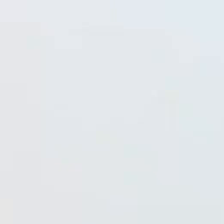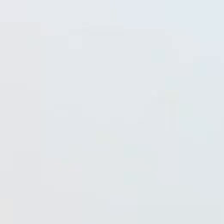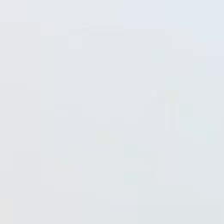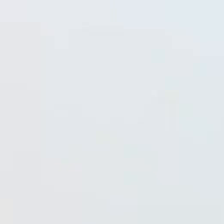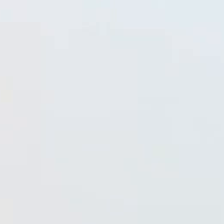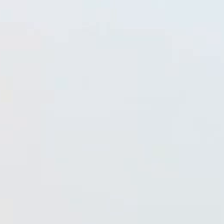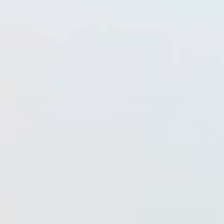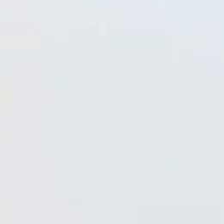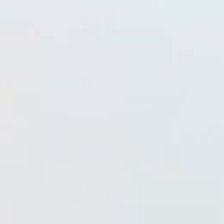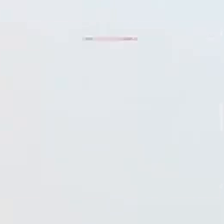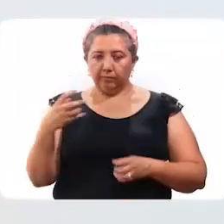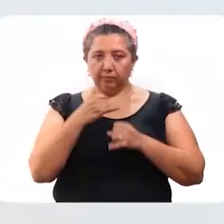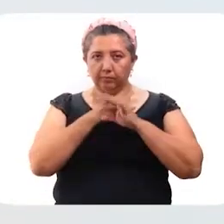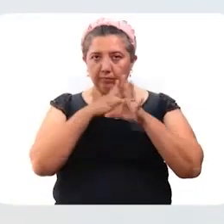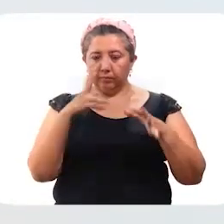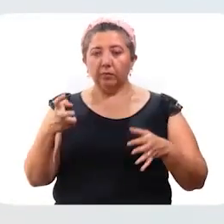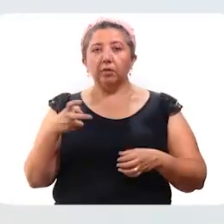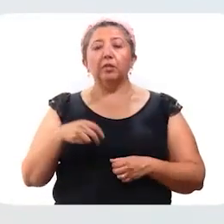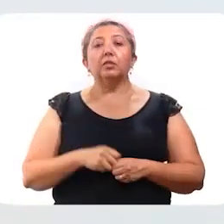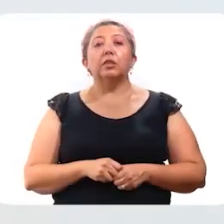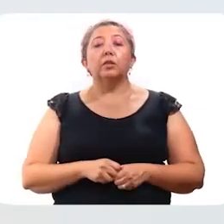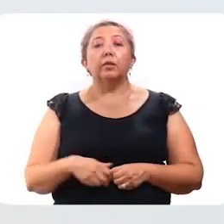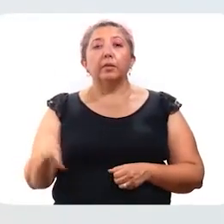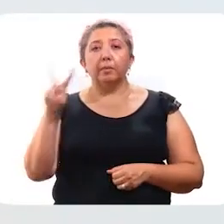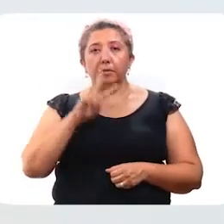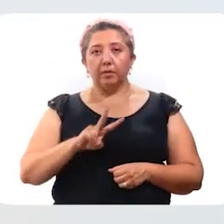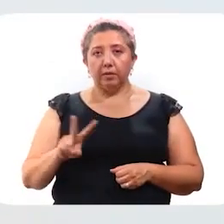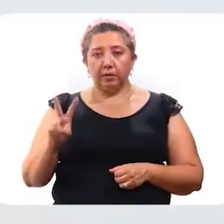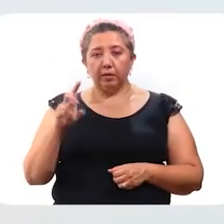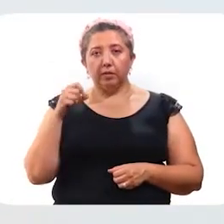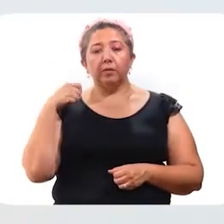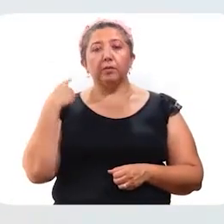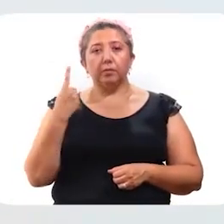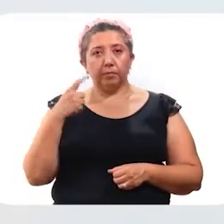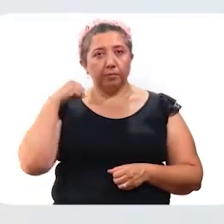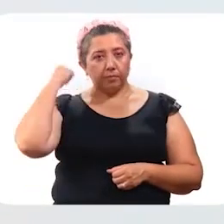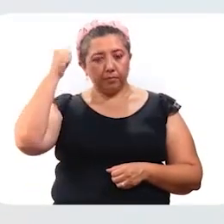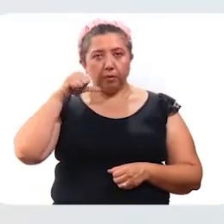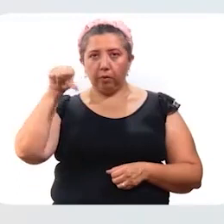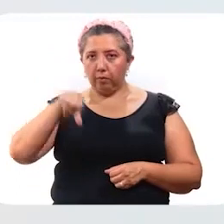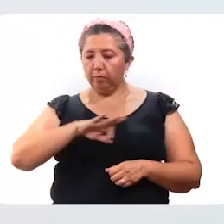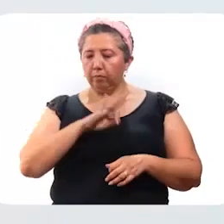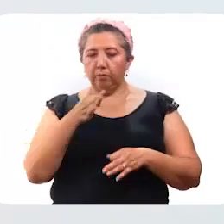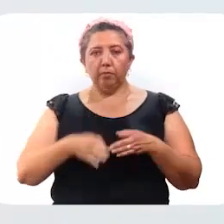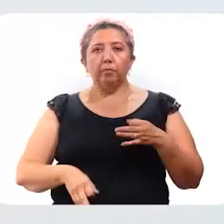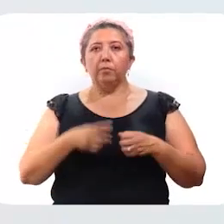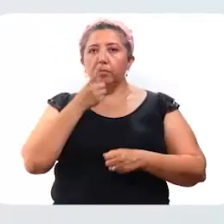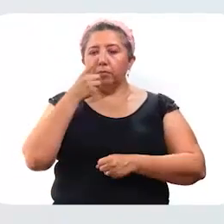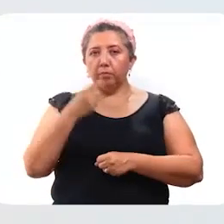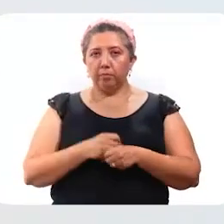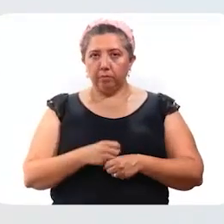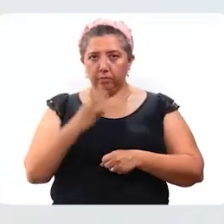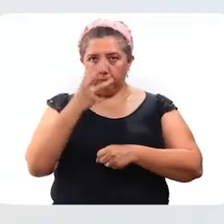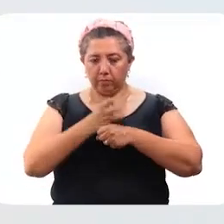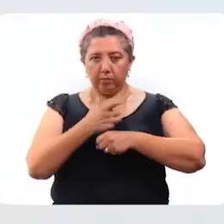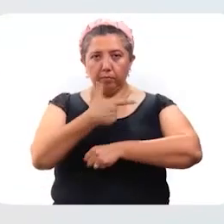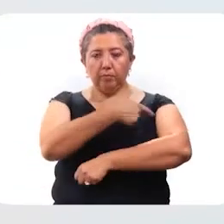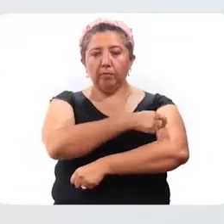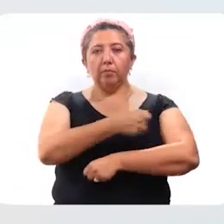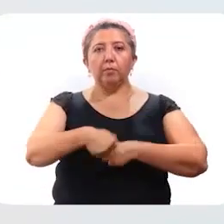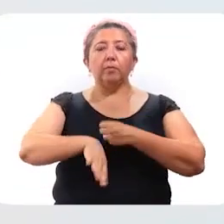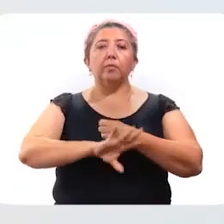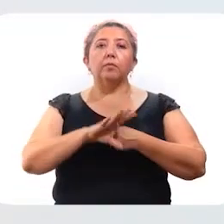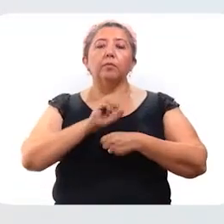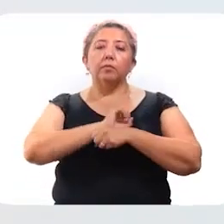Gracias, licenciado. Este es el parte médico de este viernes 1 de abril. Hoy concluyó la aplicación de la dosis de refuerzo contra